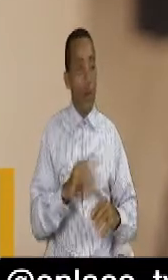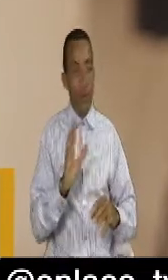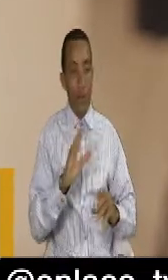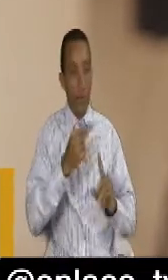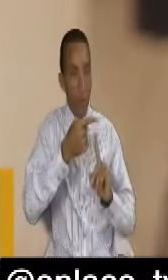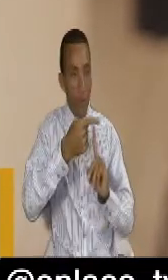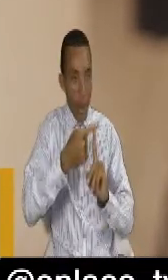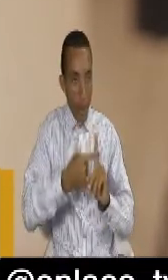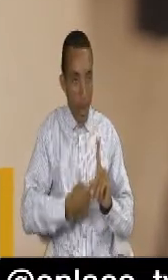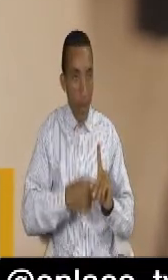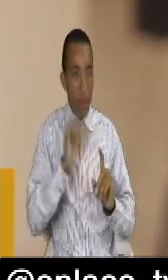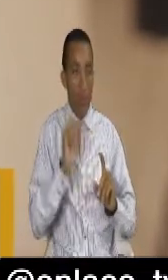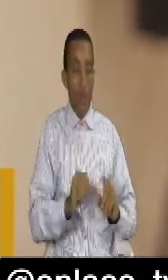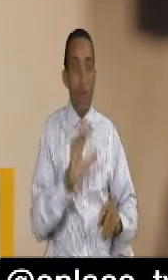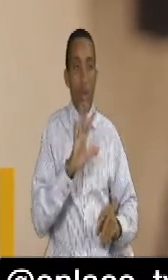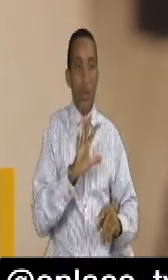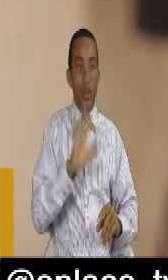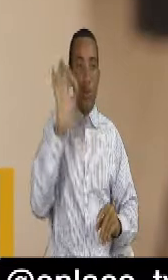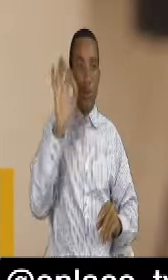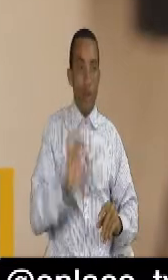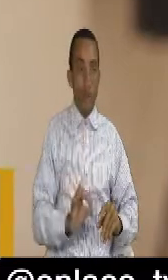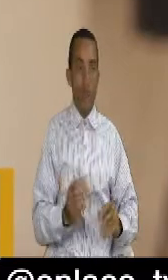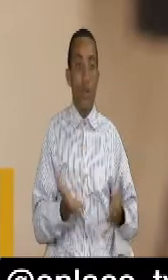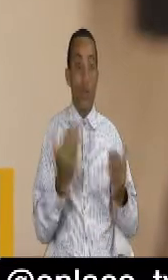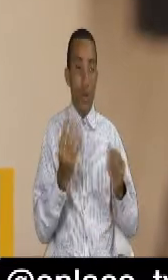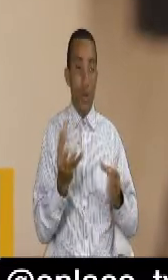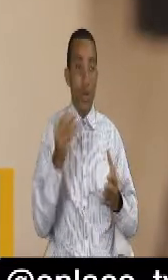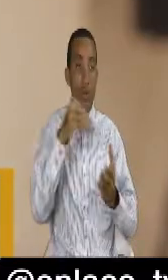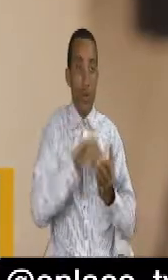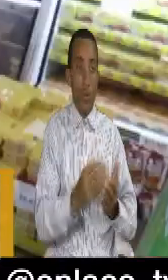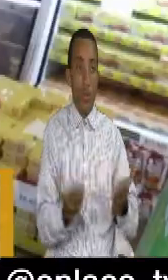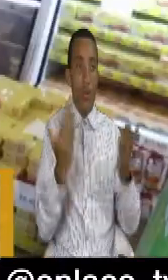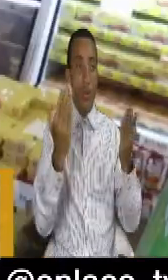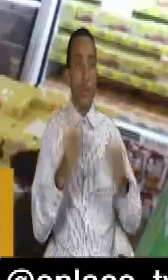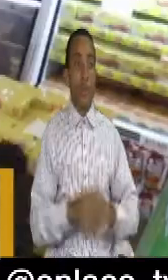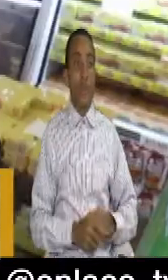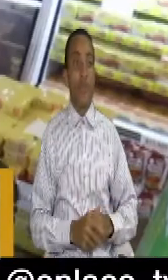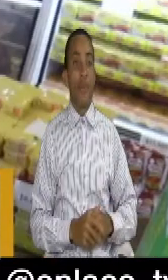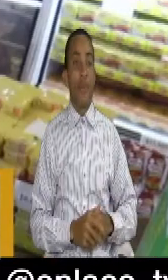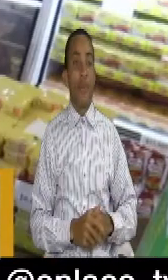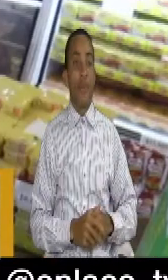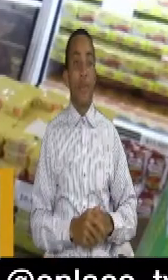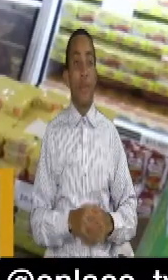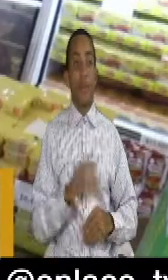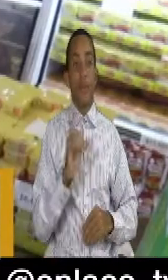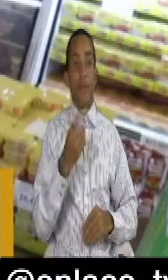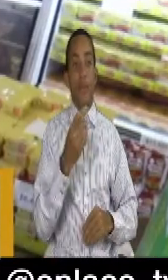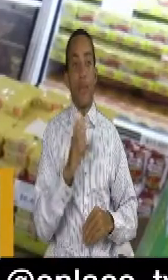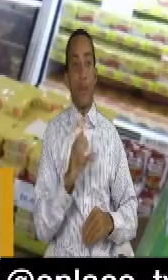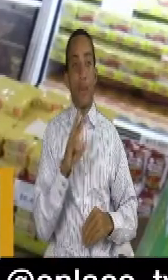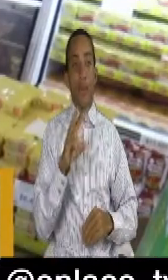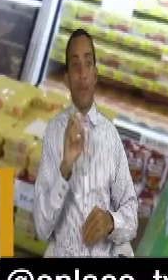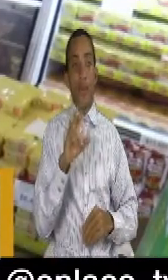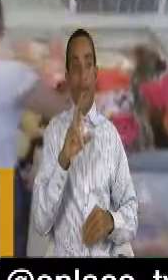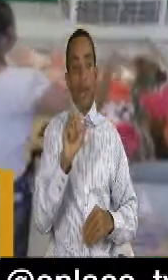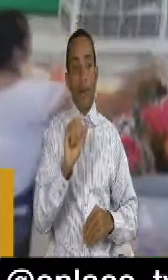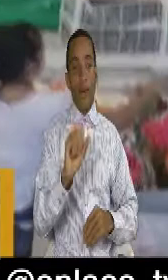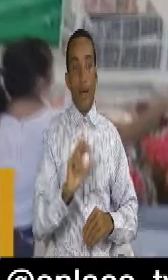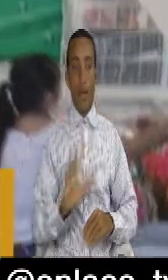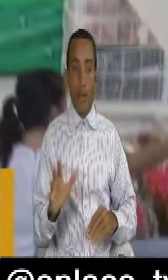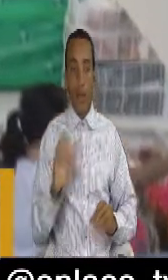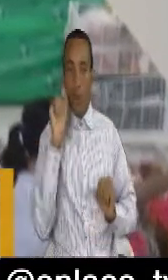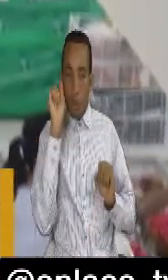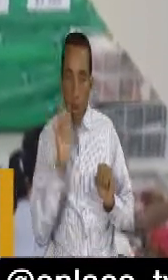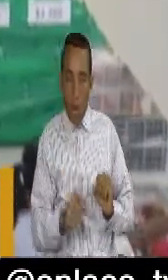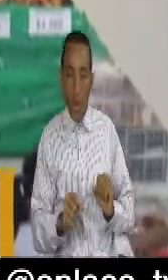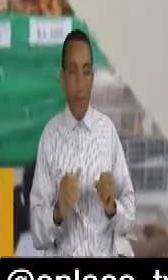le van a otorgar un 5%. Ese es un beneficio muy bien para la ciudad de Barranca Bermeja. Para Guevara, esta es una oportunidad para acercar más a la ciudadanía